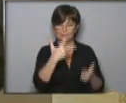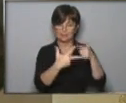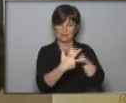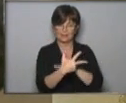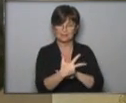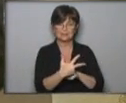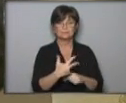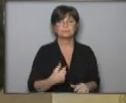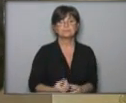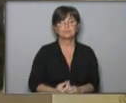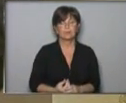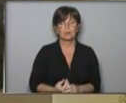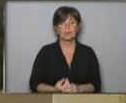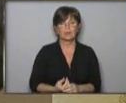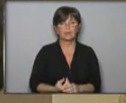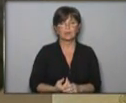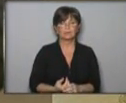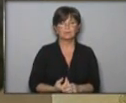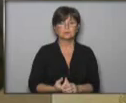no sabían